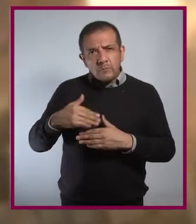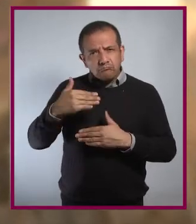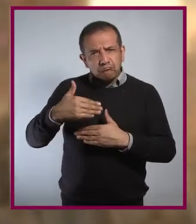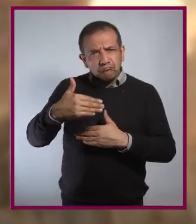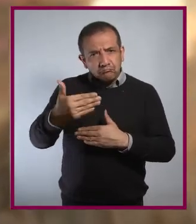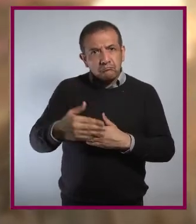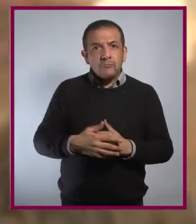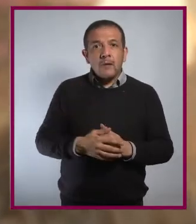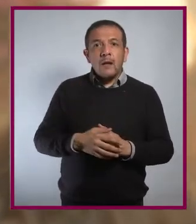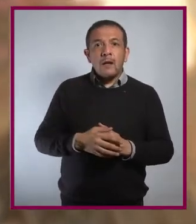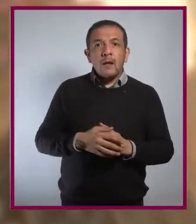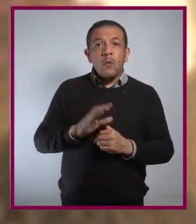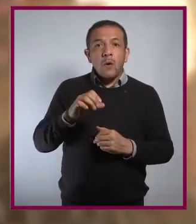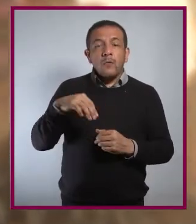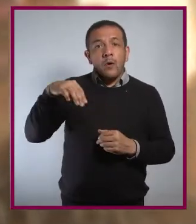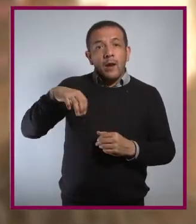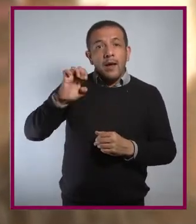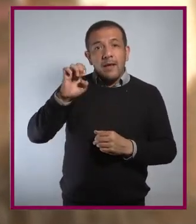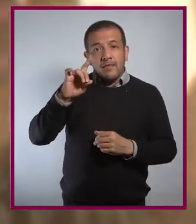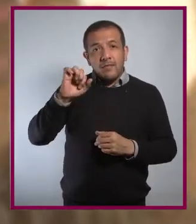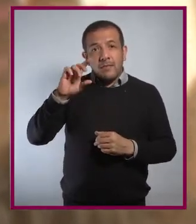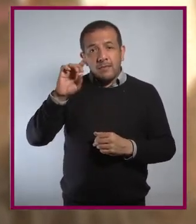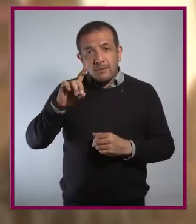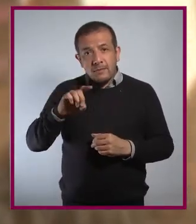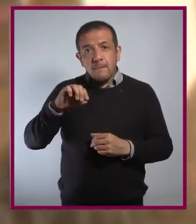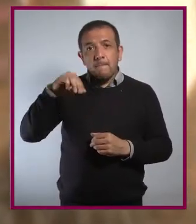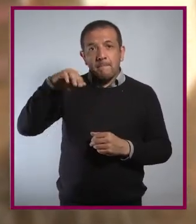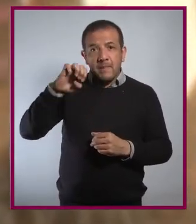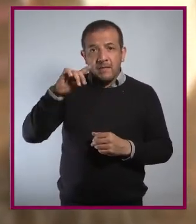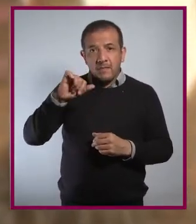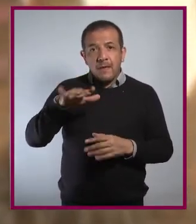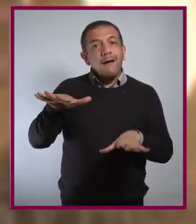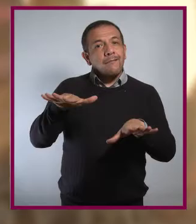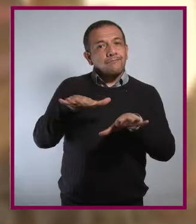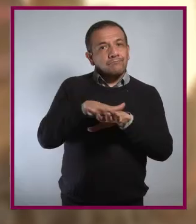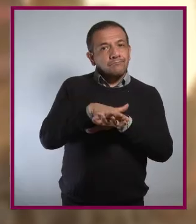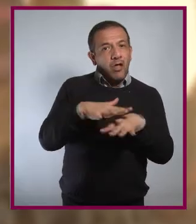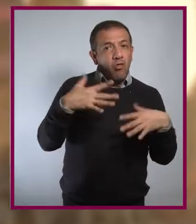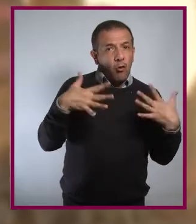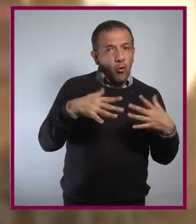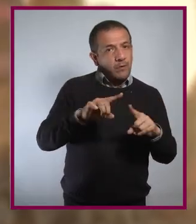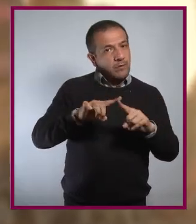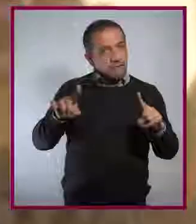durante la Edad Media, el dolor cambió totalmente de significado.